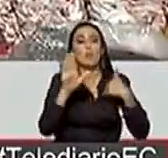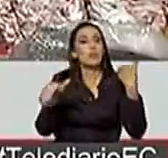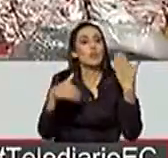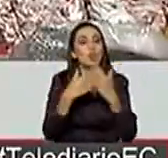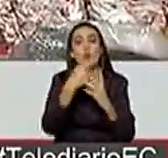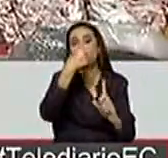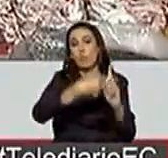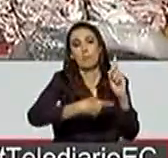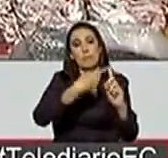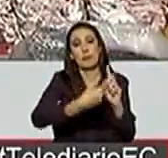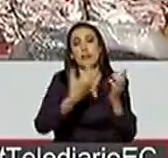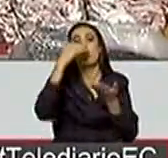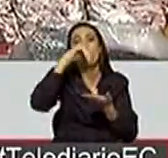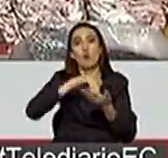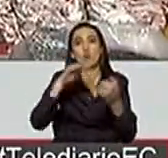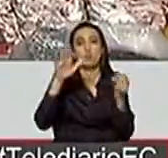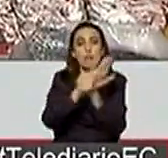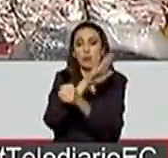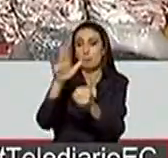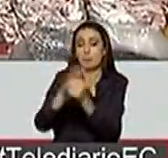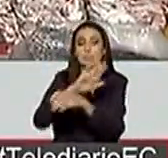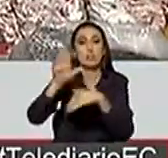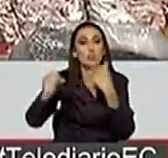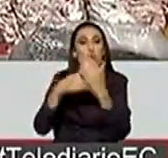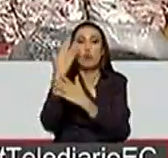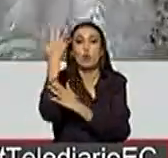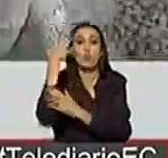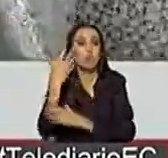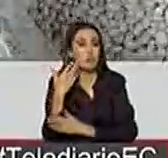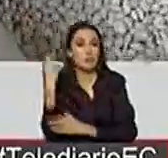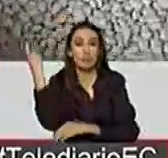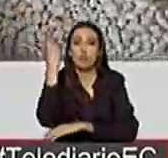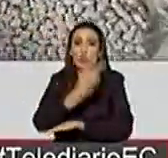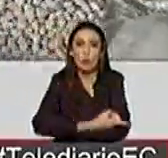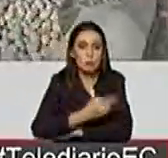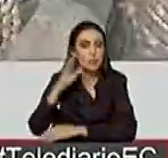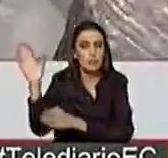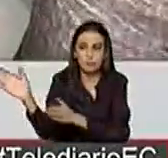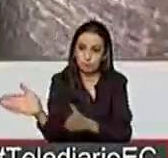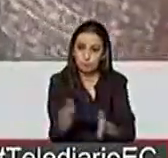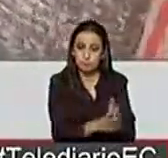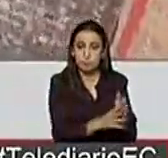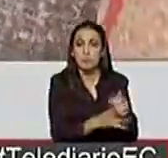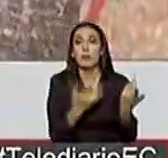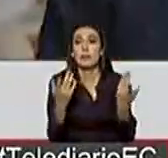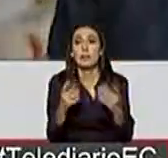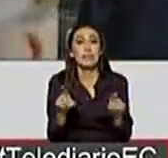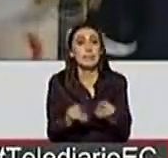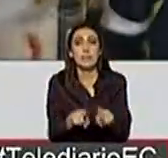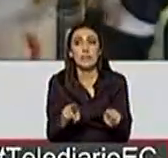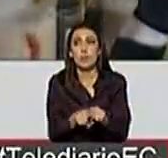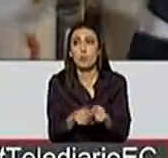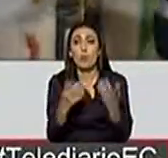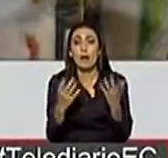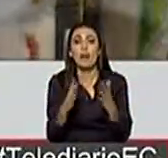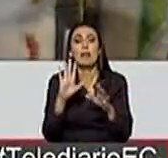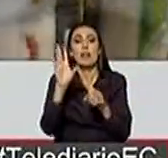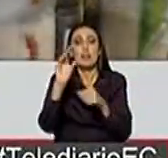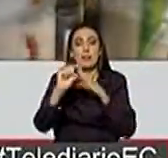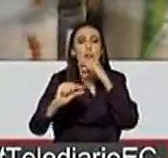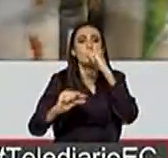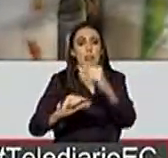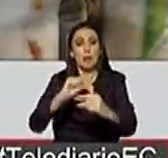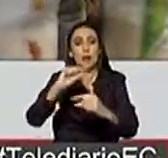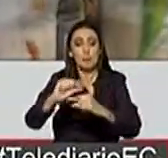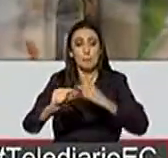está abasteciendo durante todo el día no tenemos restricción alguna en el sector de abastos no hubo complicaciones estamos abastecidos y